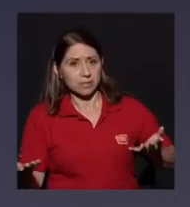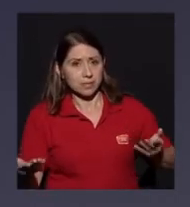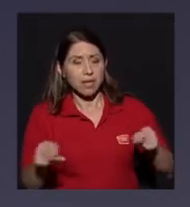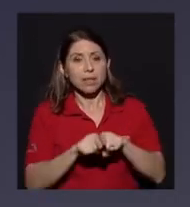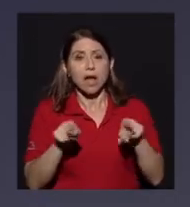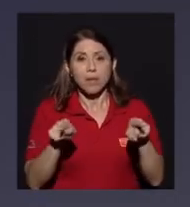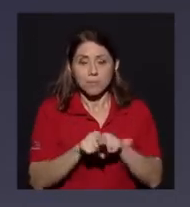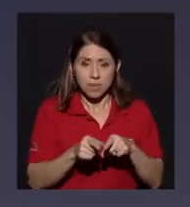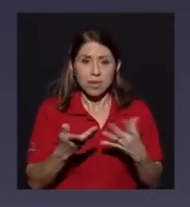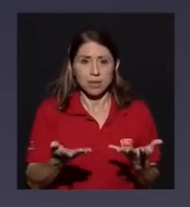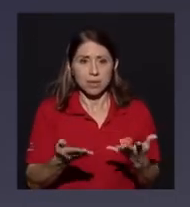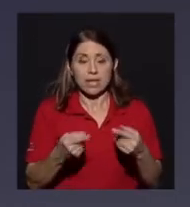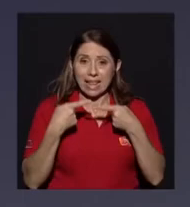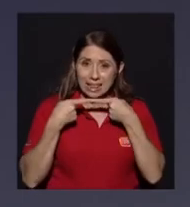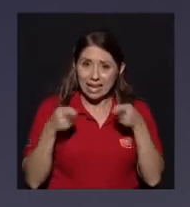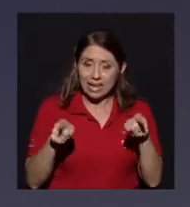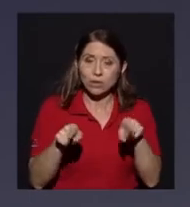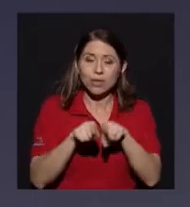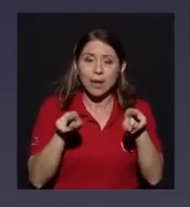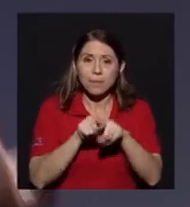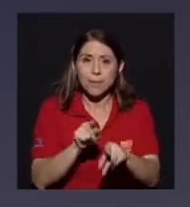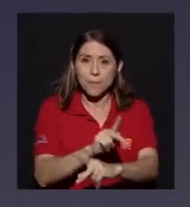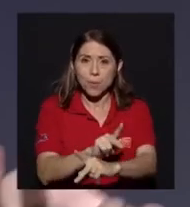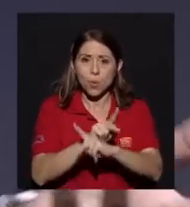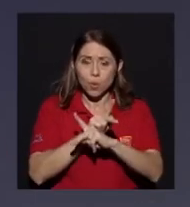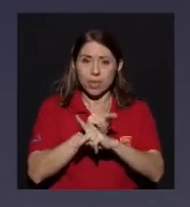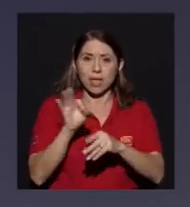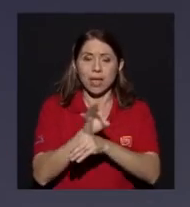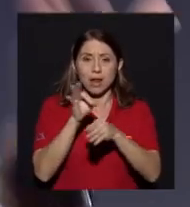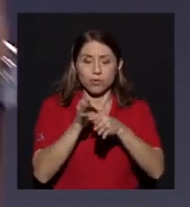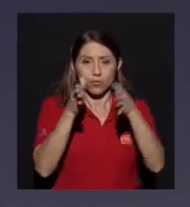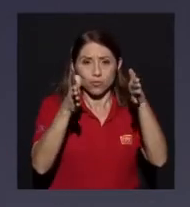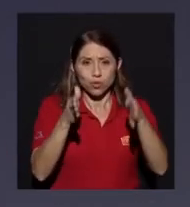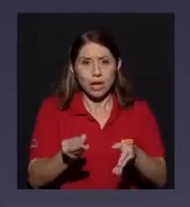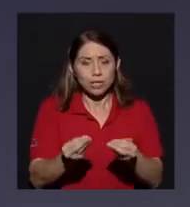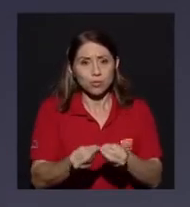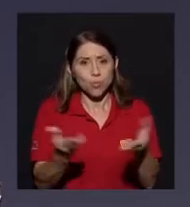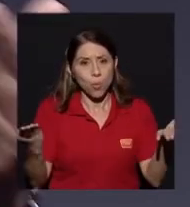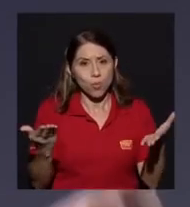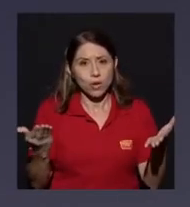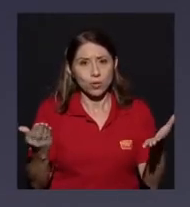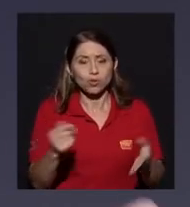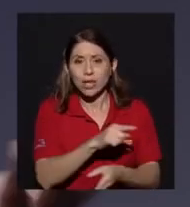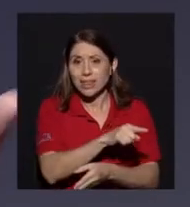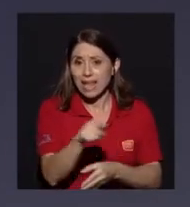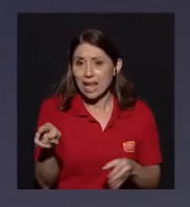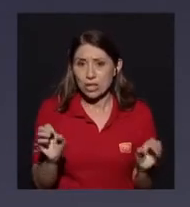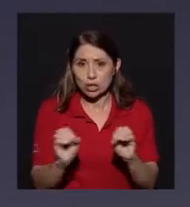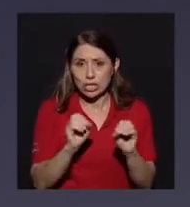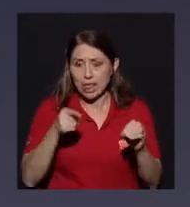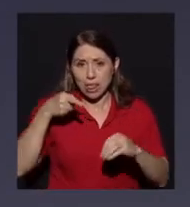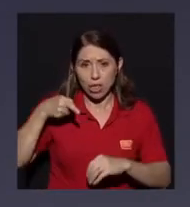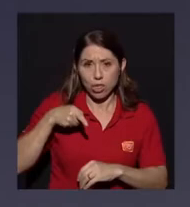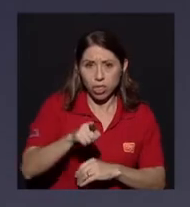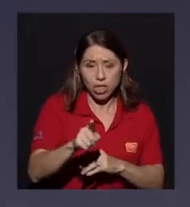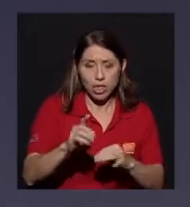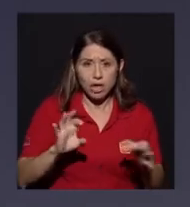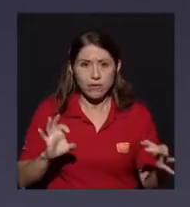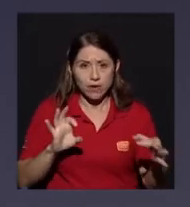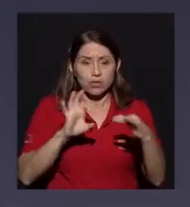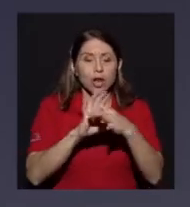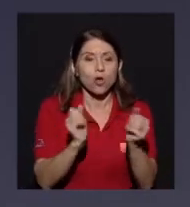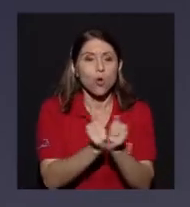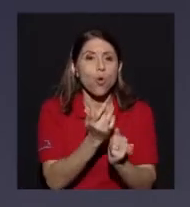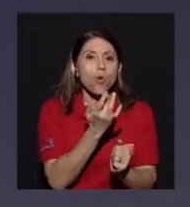relación y el decreto también protege a los funcionarios públicos de no recibir violencia en relación de su orientación sexual